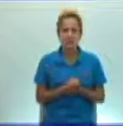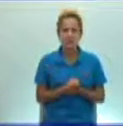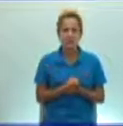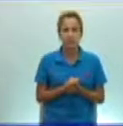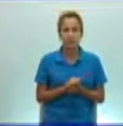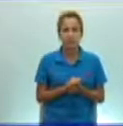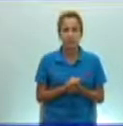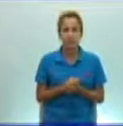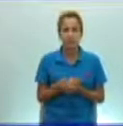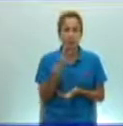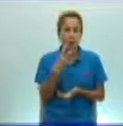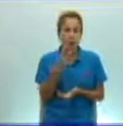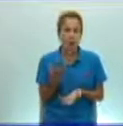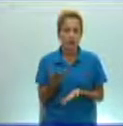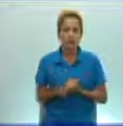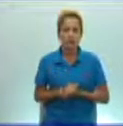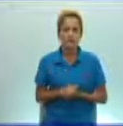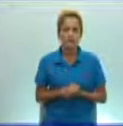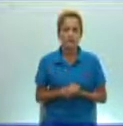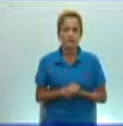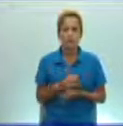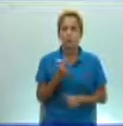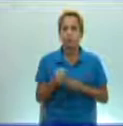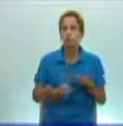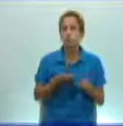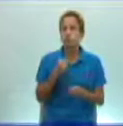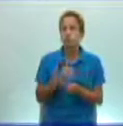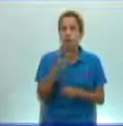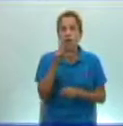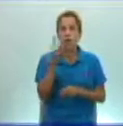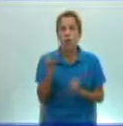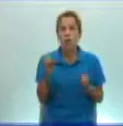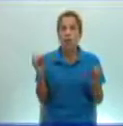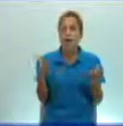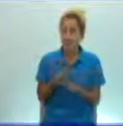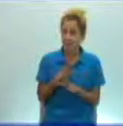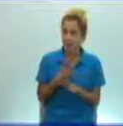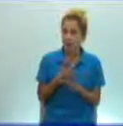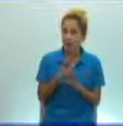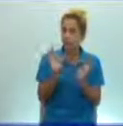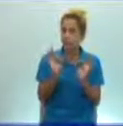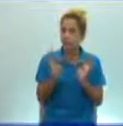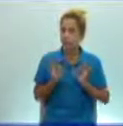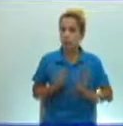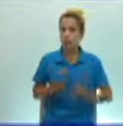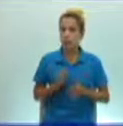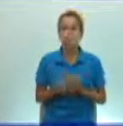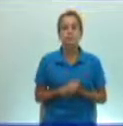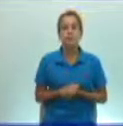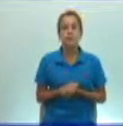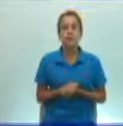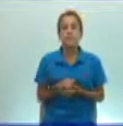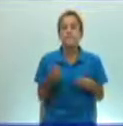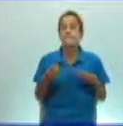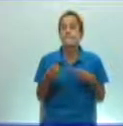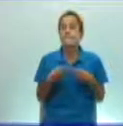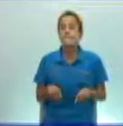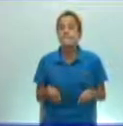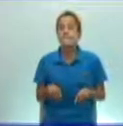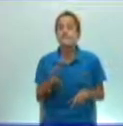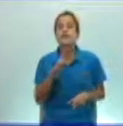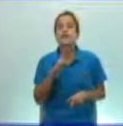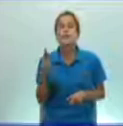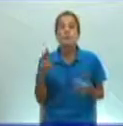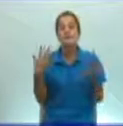manera oral, utilizando un lenguaje claro y coherente, pero sus respuestas debían